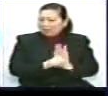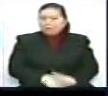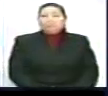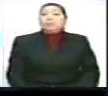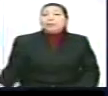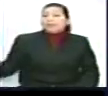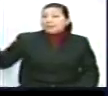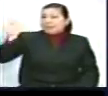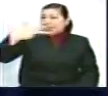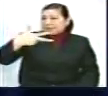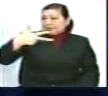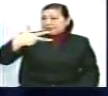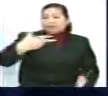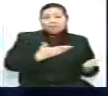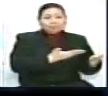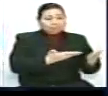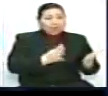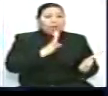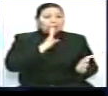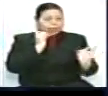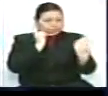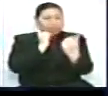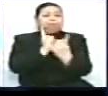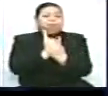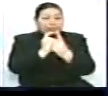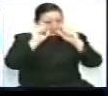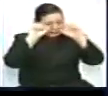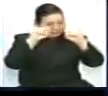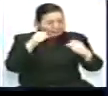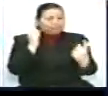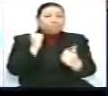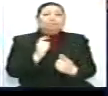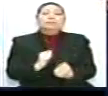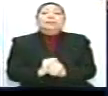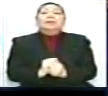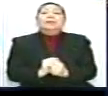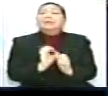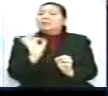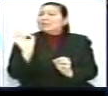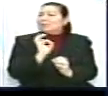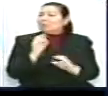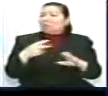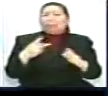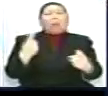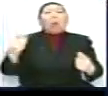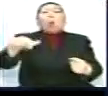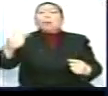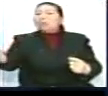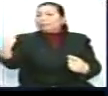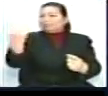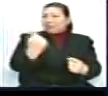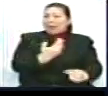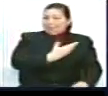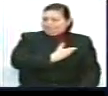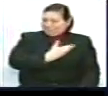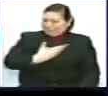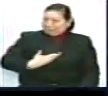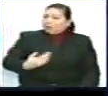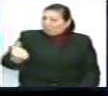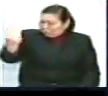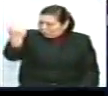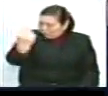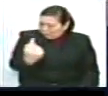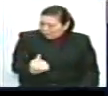Tercero, invitamos a un diálogo franco, directo y sin intermediarios al señor Presidente de la